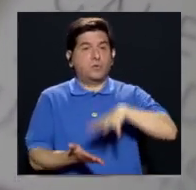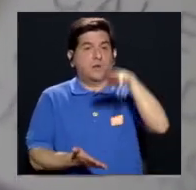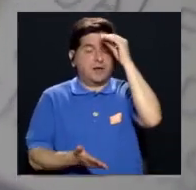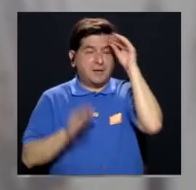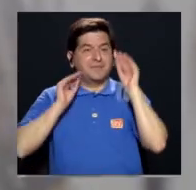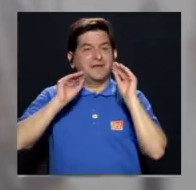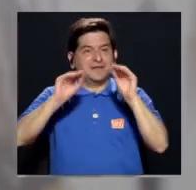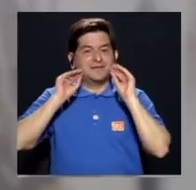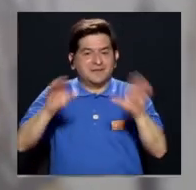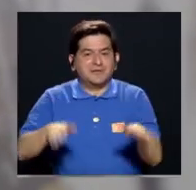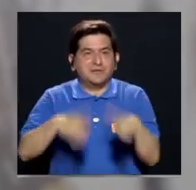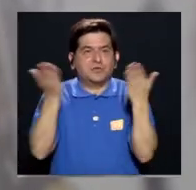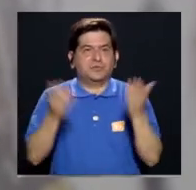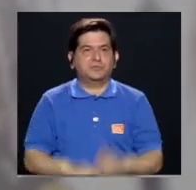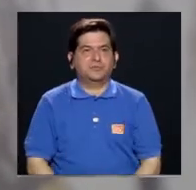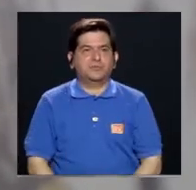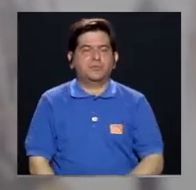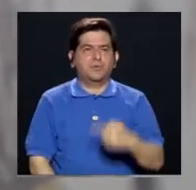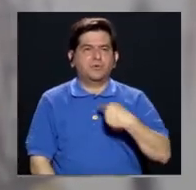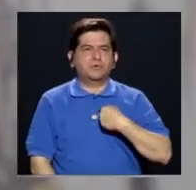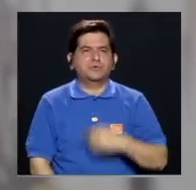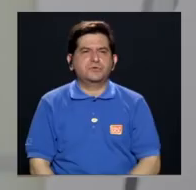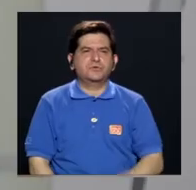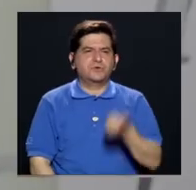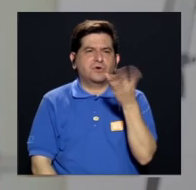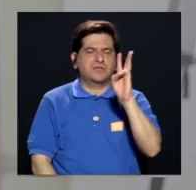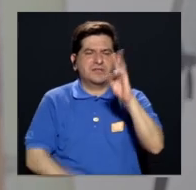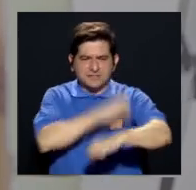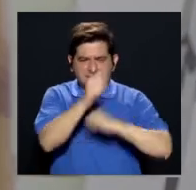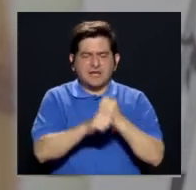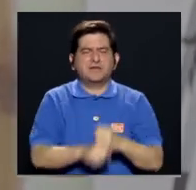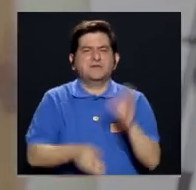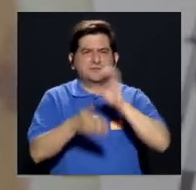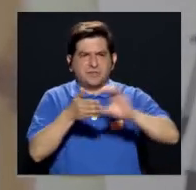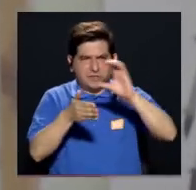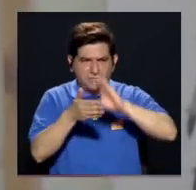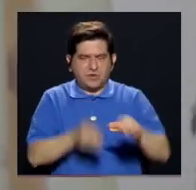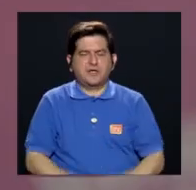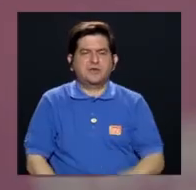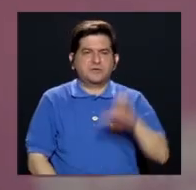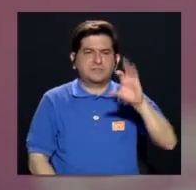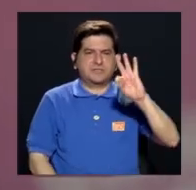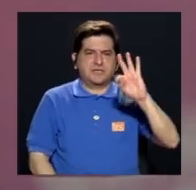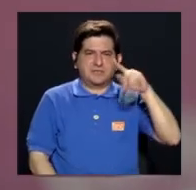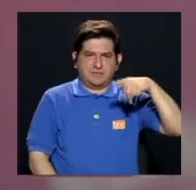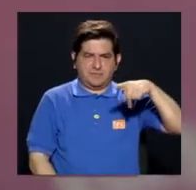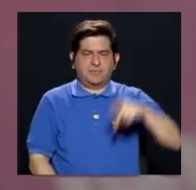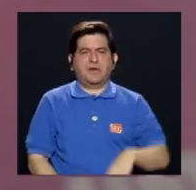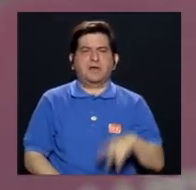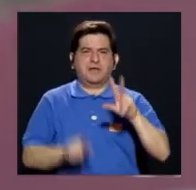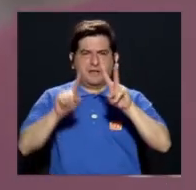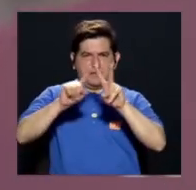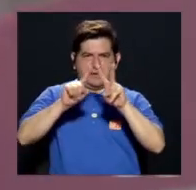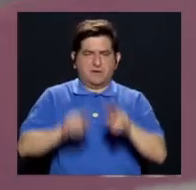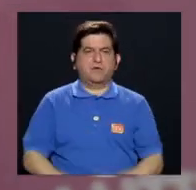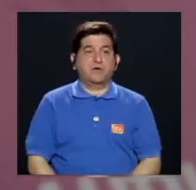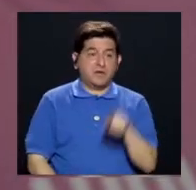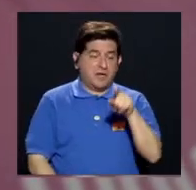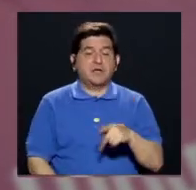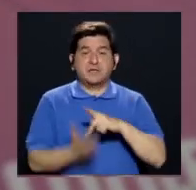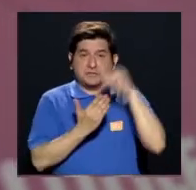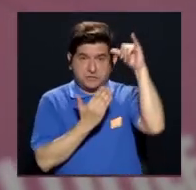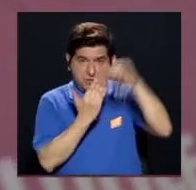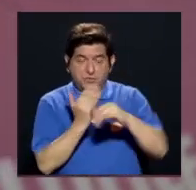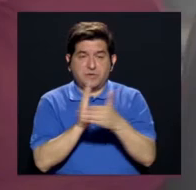a enseñar. Estudié 6 años en el Colegio CTP de Nicoya. Y bueno, pienso que el proyecto Habilidades para la Vida ha sido